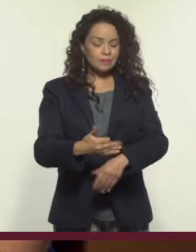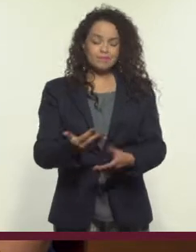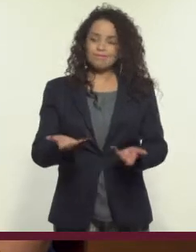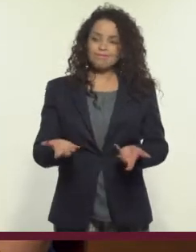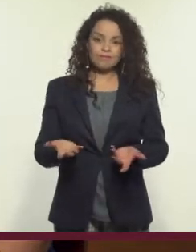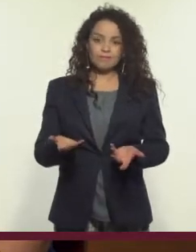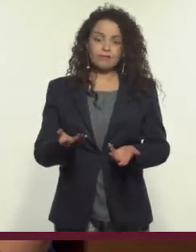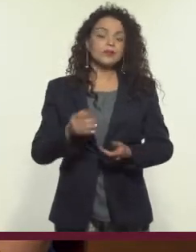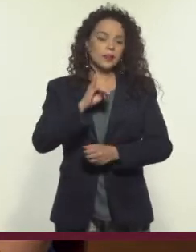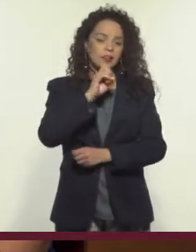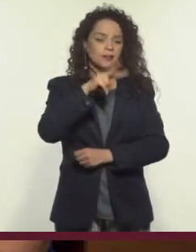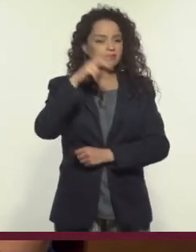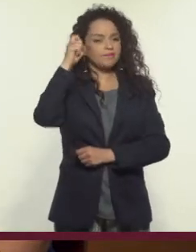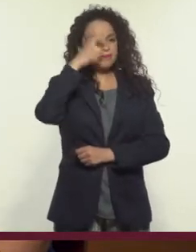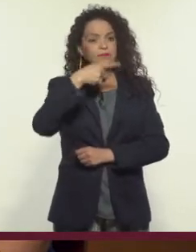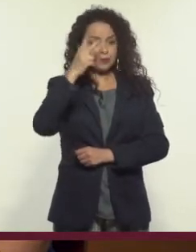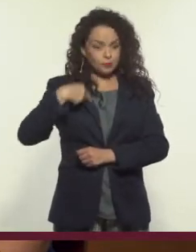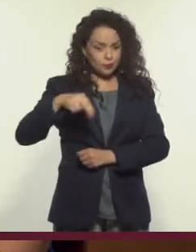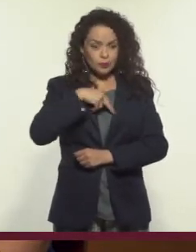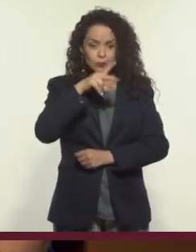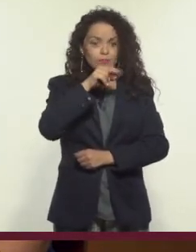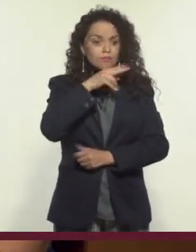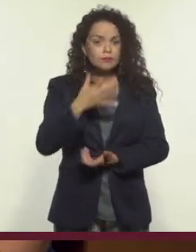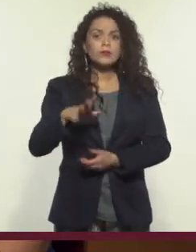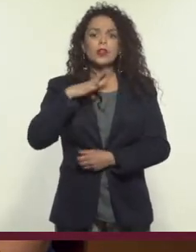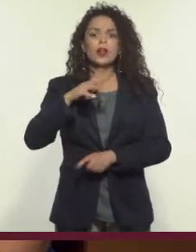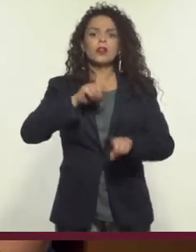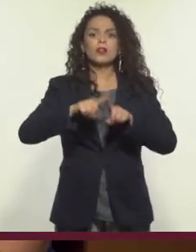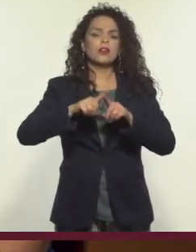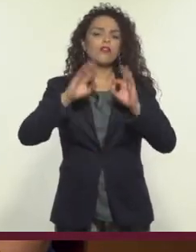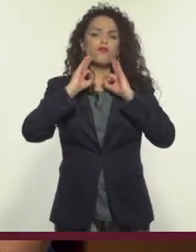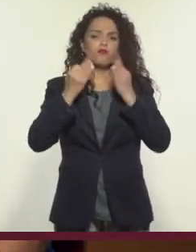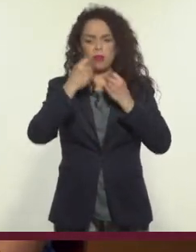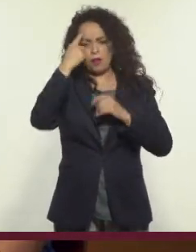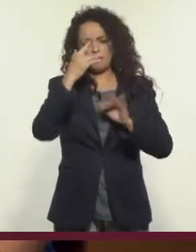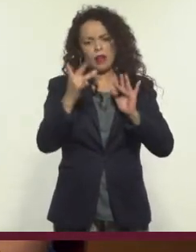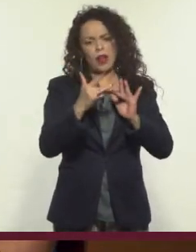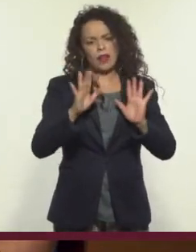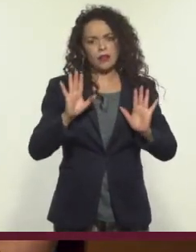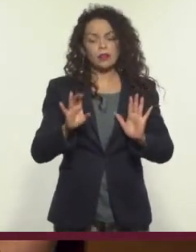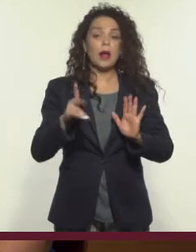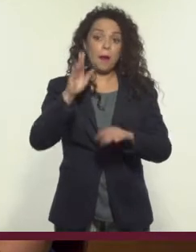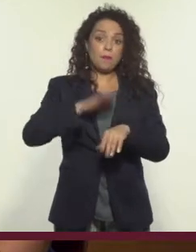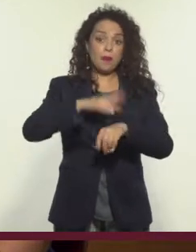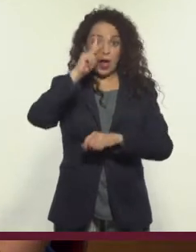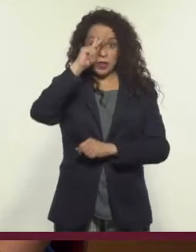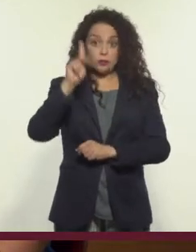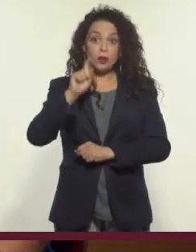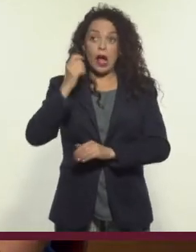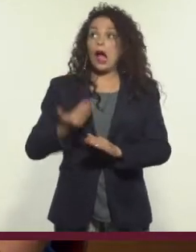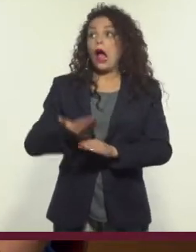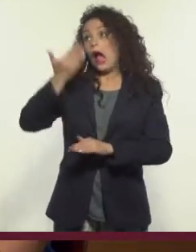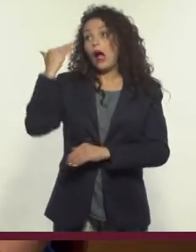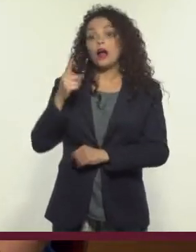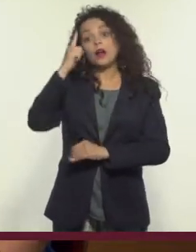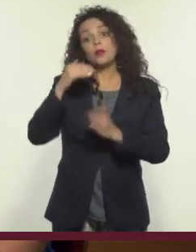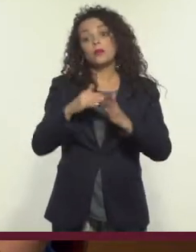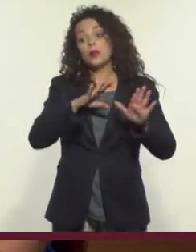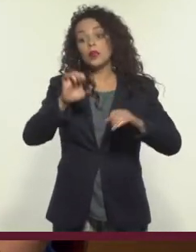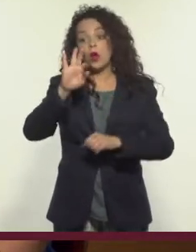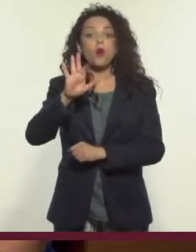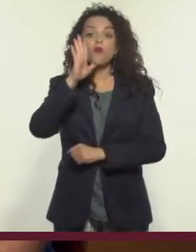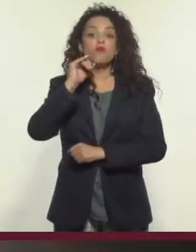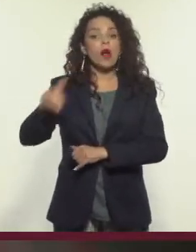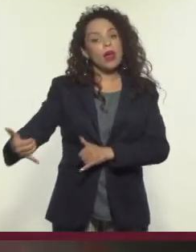nosotros no te preocupes. Tenemos todas esas formas para seguir en contacto. Malo que fueran los años 40 y no pudiéramos ni hablarnos por